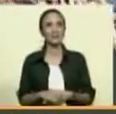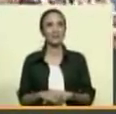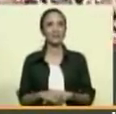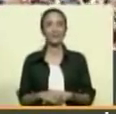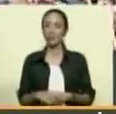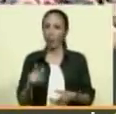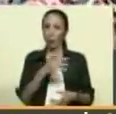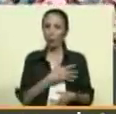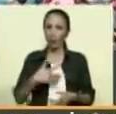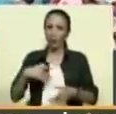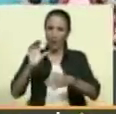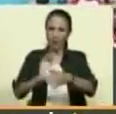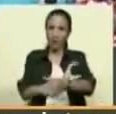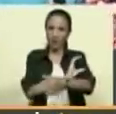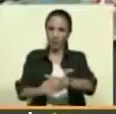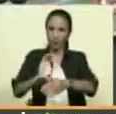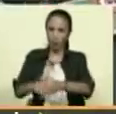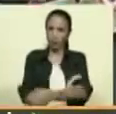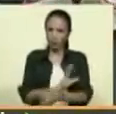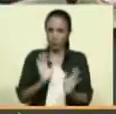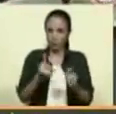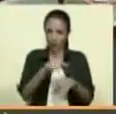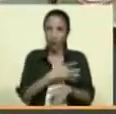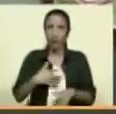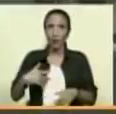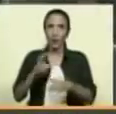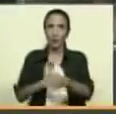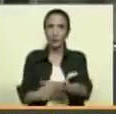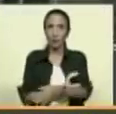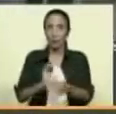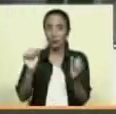¿Ustedes quieren cantar un rato?